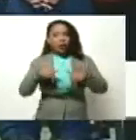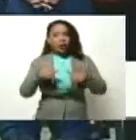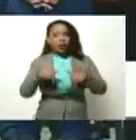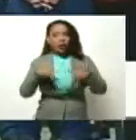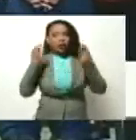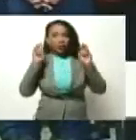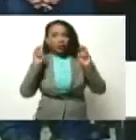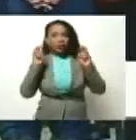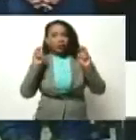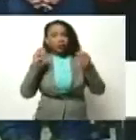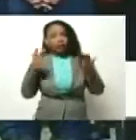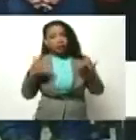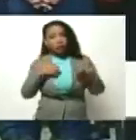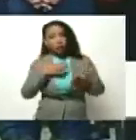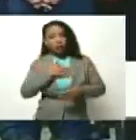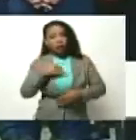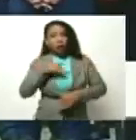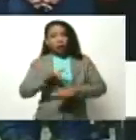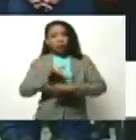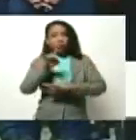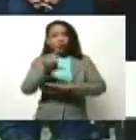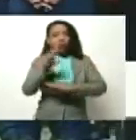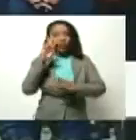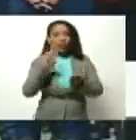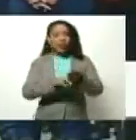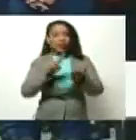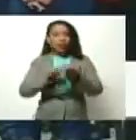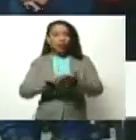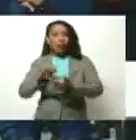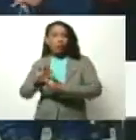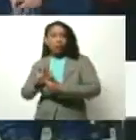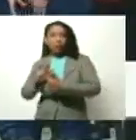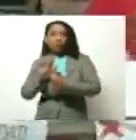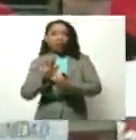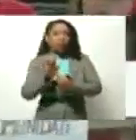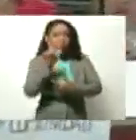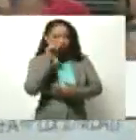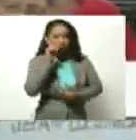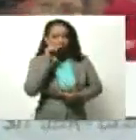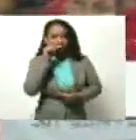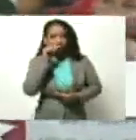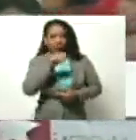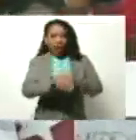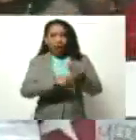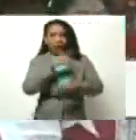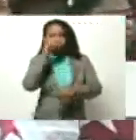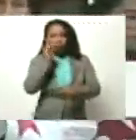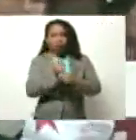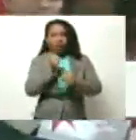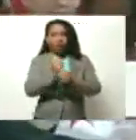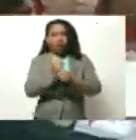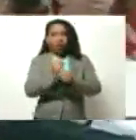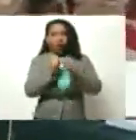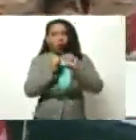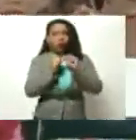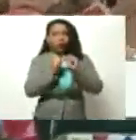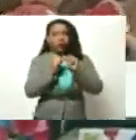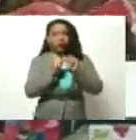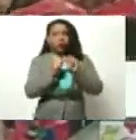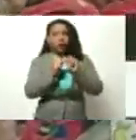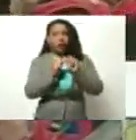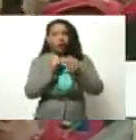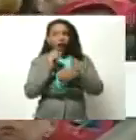Así que quiero dejar de verdad presentar a un hombre que daba un trabajo y que sigue